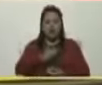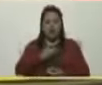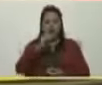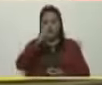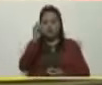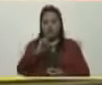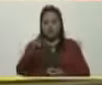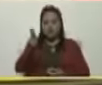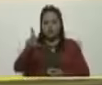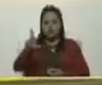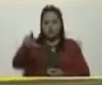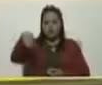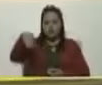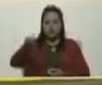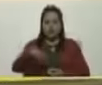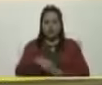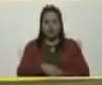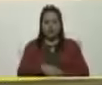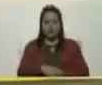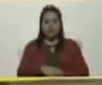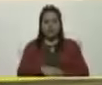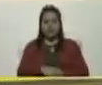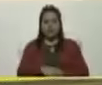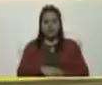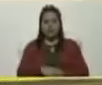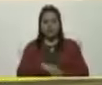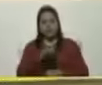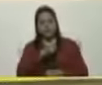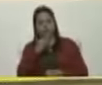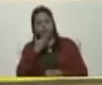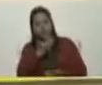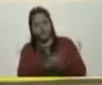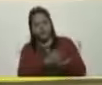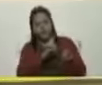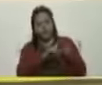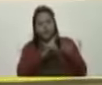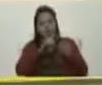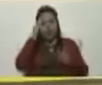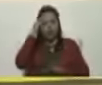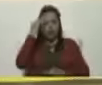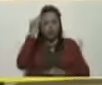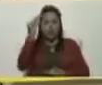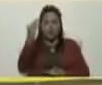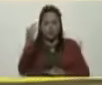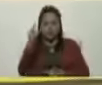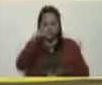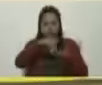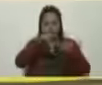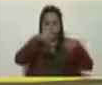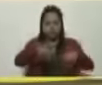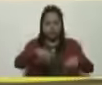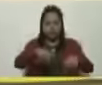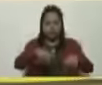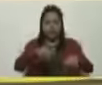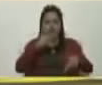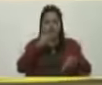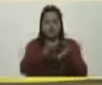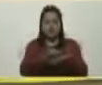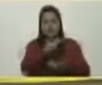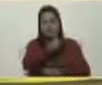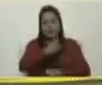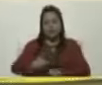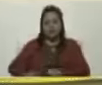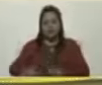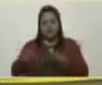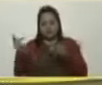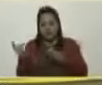Bueno, ante todo, gracias a Dios por estar acá, presente. Muchas gracias, señor presidente, por